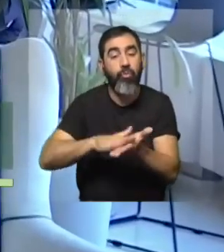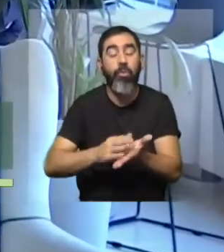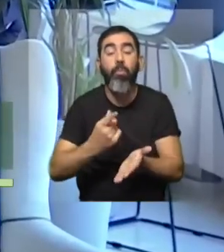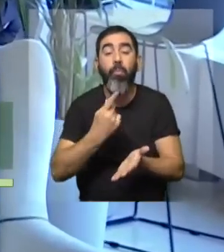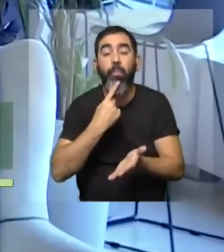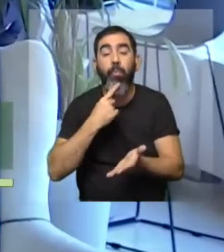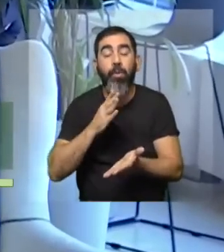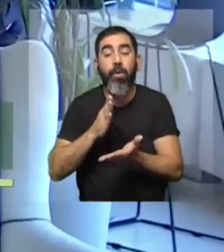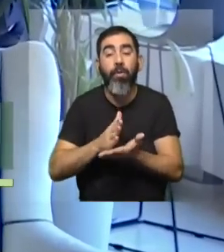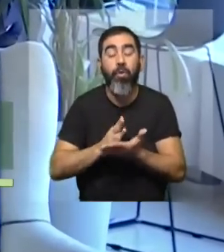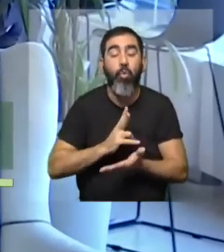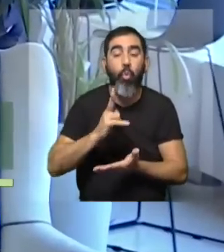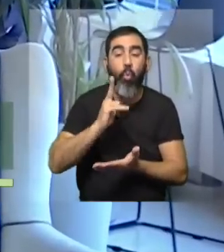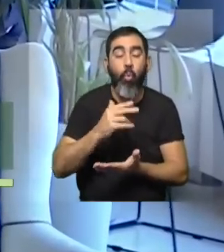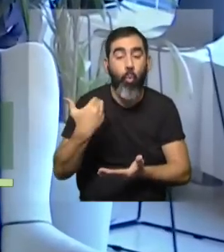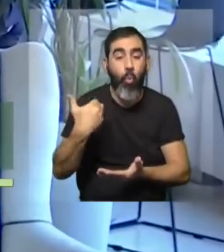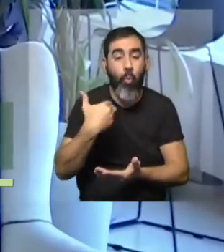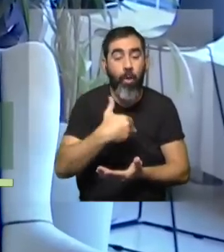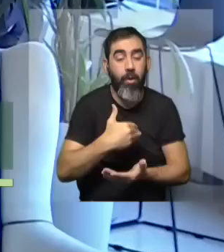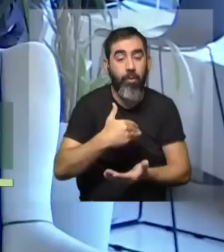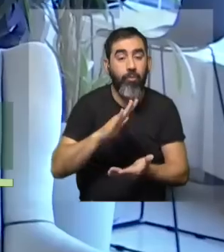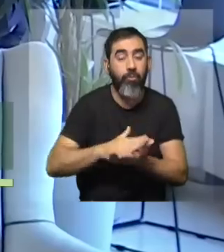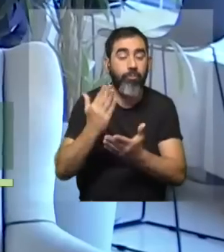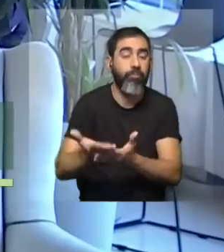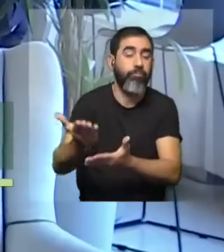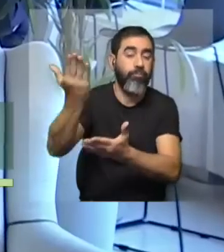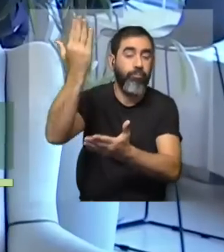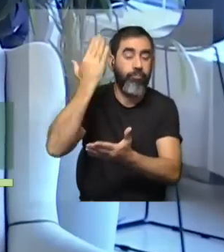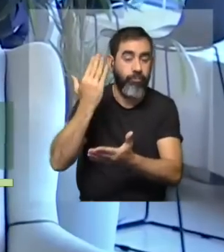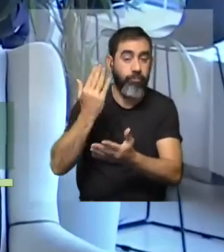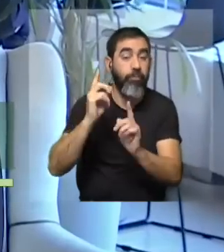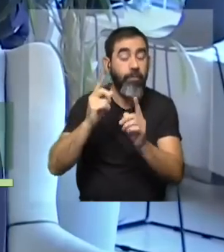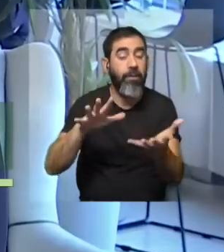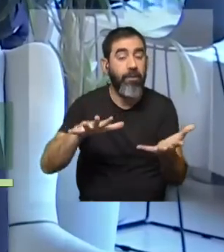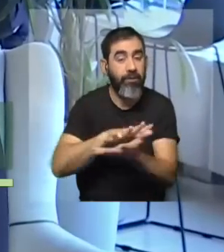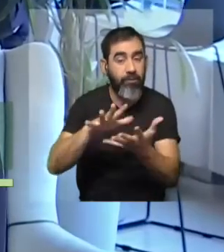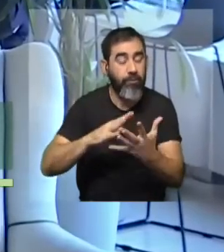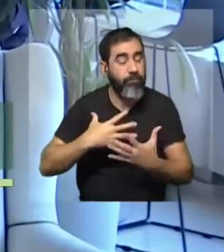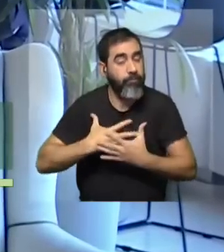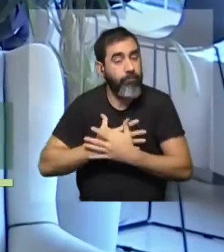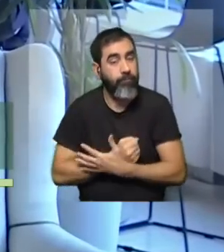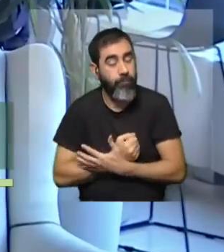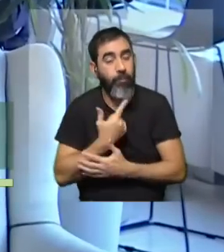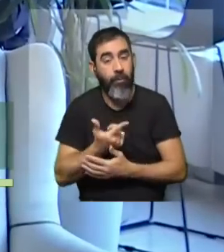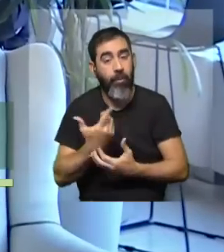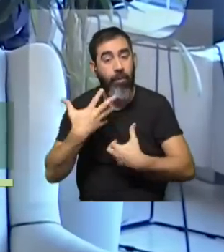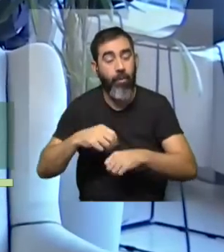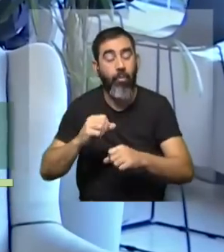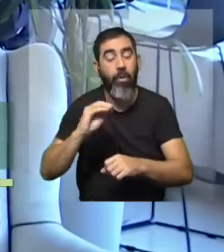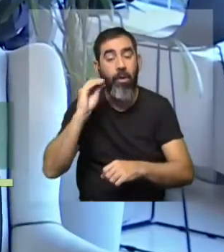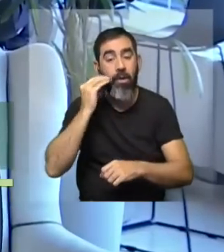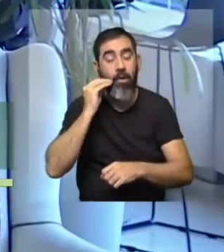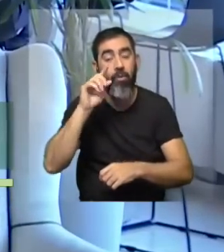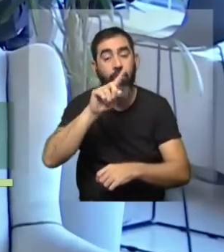política de Derechos Humanos en Argentina referida específicamente al pasado reciente y más con hechos tan conmovedores como fue por ejemplo el hallazgos de Nieto